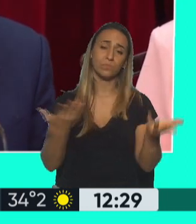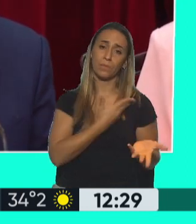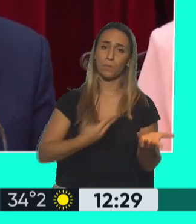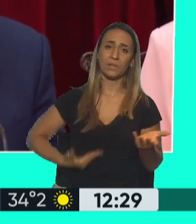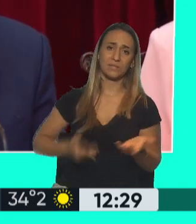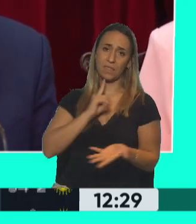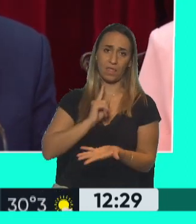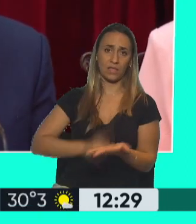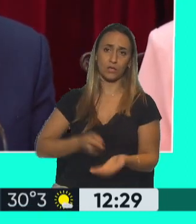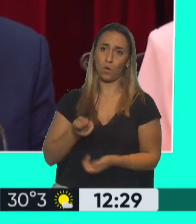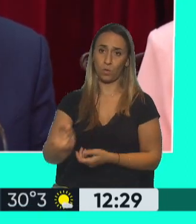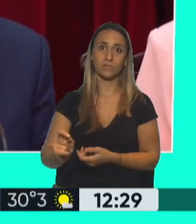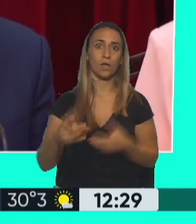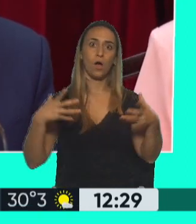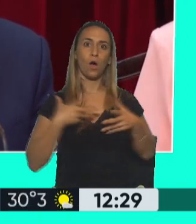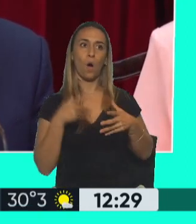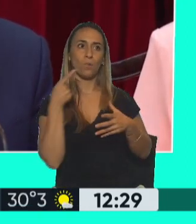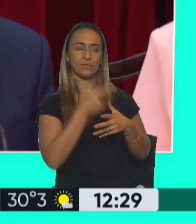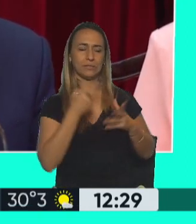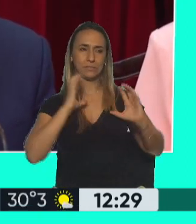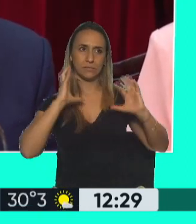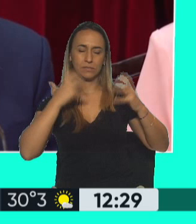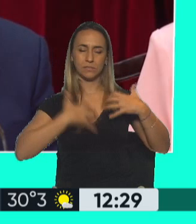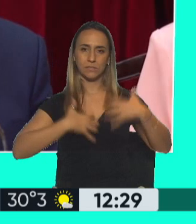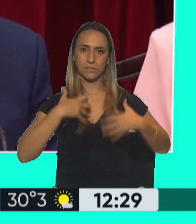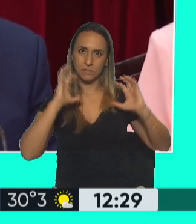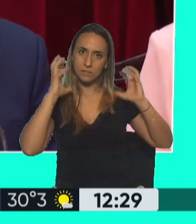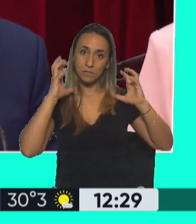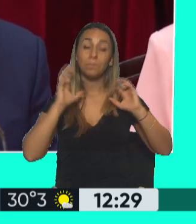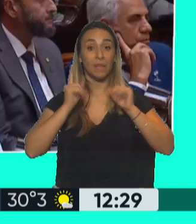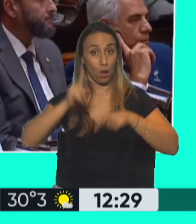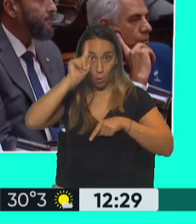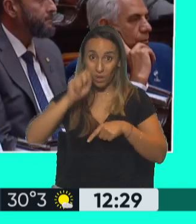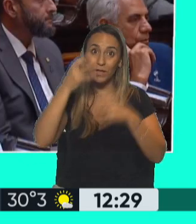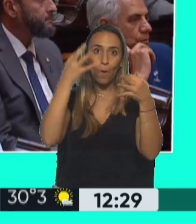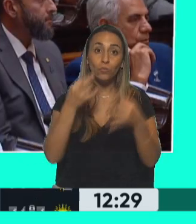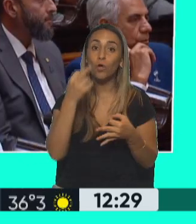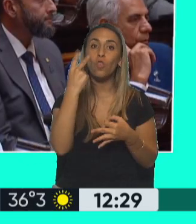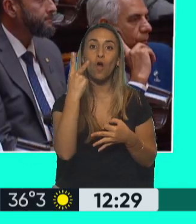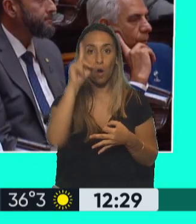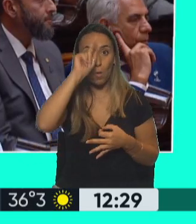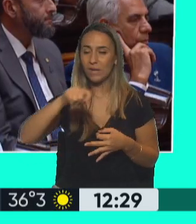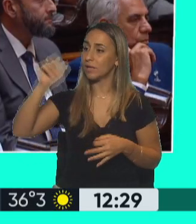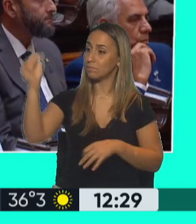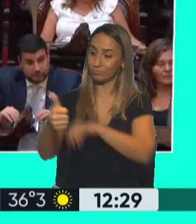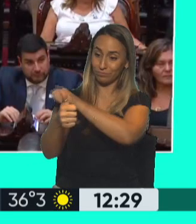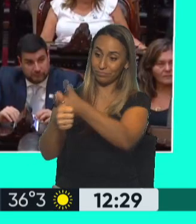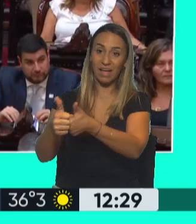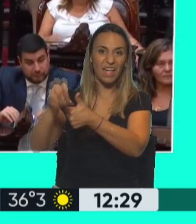presidente irritó mucho a la oposición que estaba allí en el recinto, ¿no? Y a los jueces que también estaban presentes, ¿no? Estos 2 magistrados de la Corte Suprema de